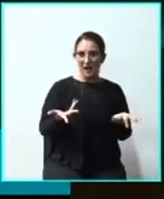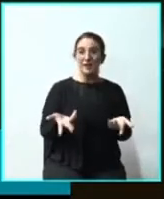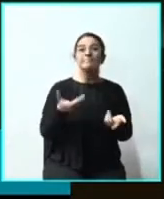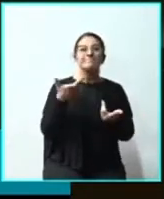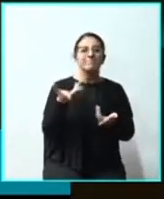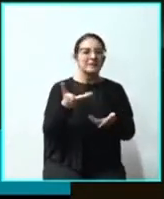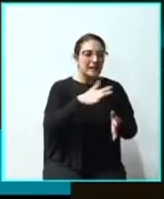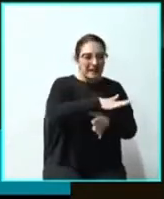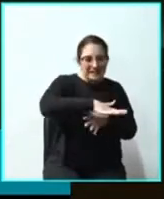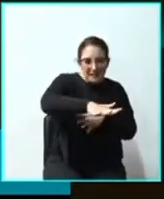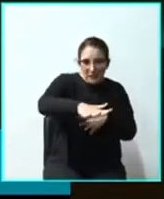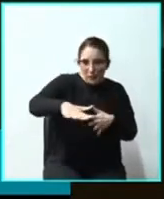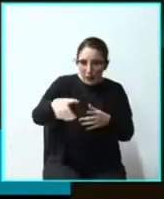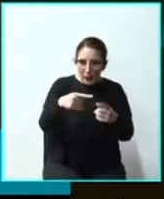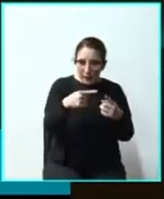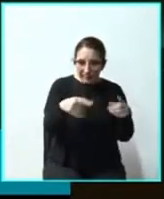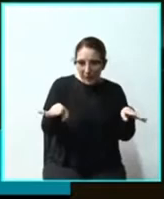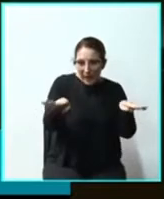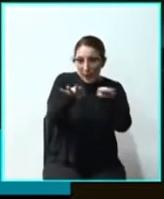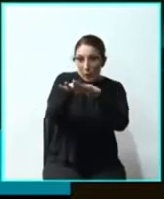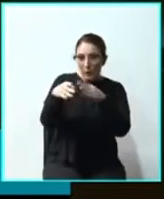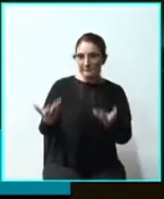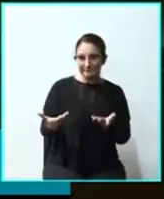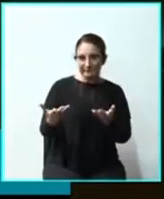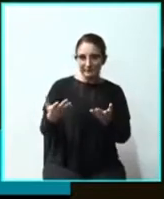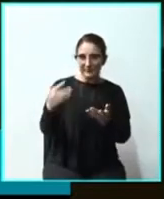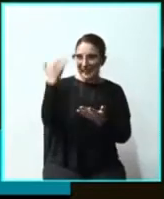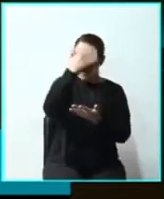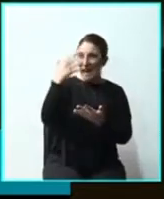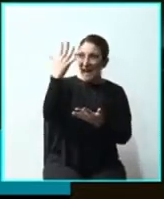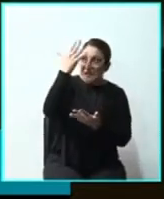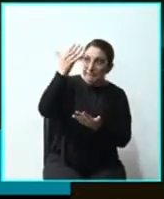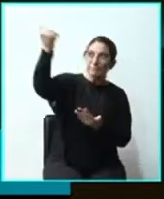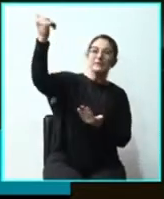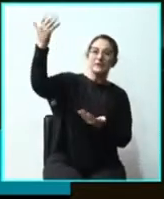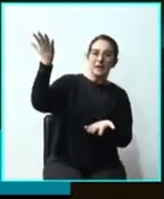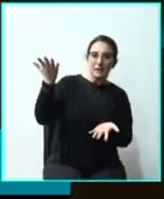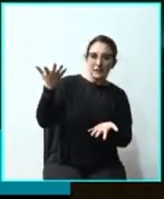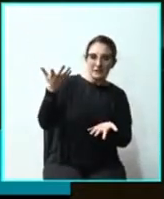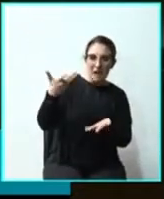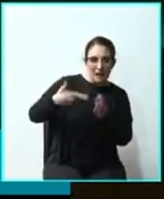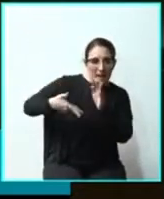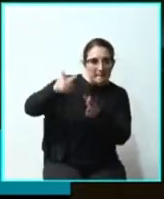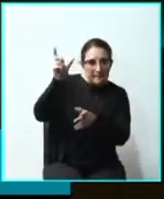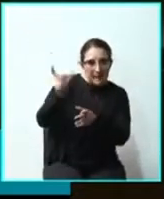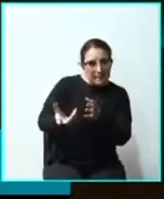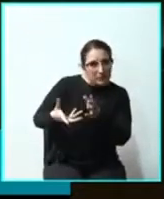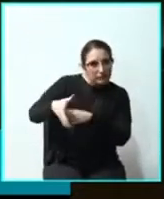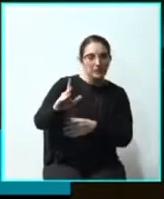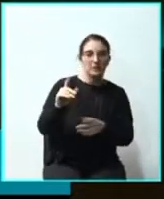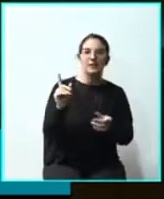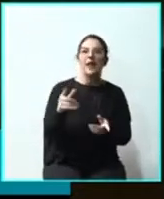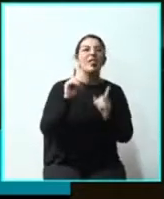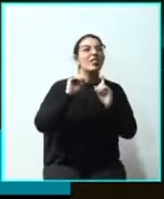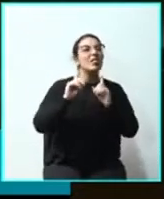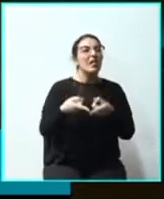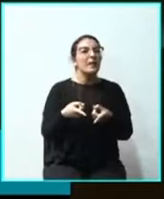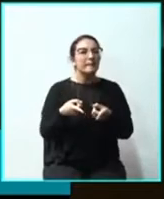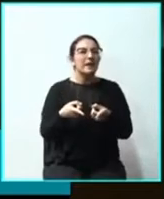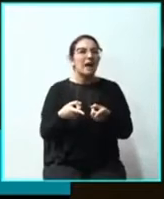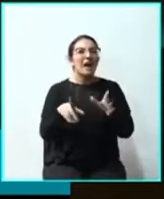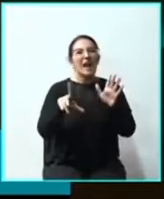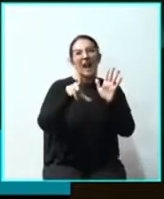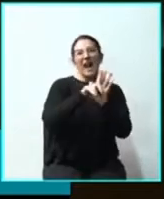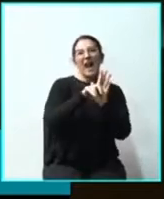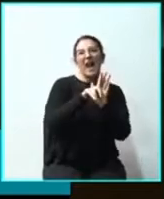territorial equitativa y la incorporación del reconocimiento facial de prófugos. Al mismo tiempo, busca darle un lavado de cara a la ley,